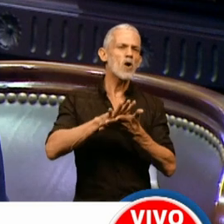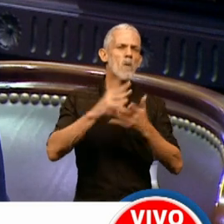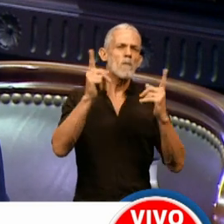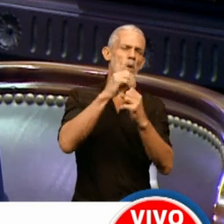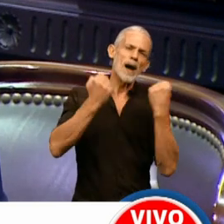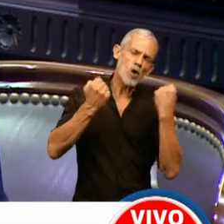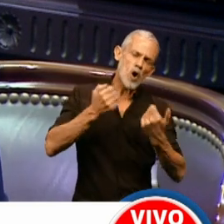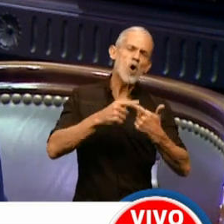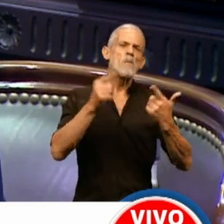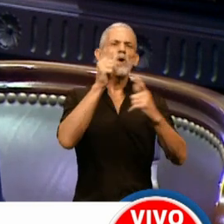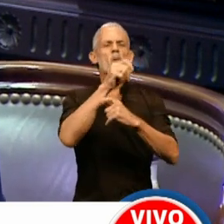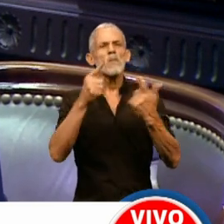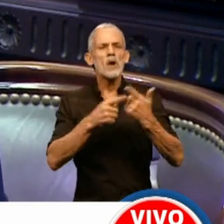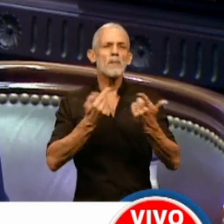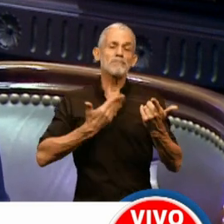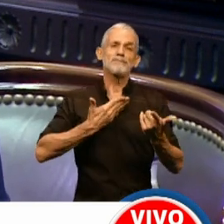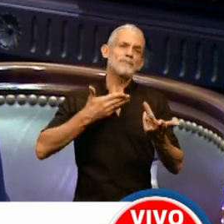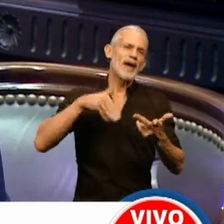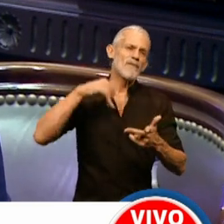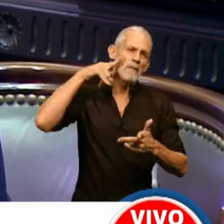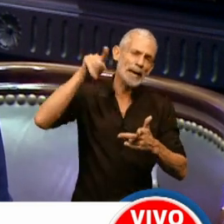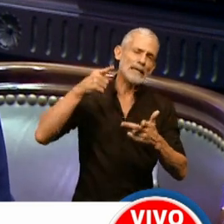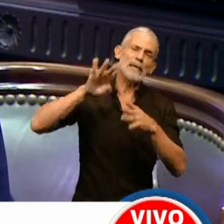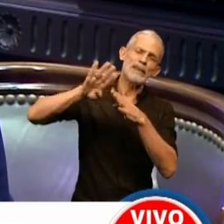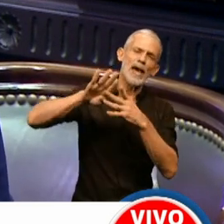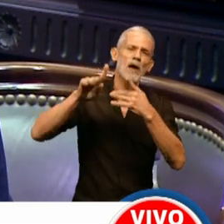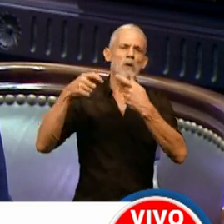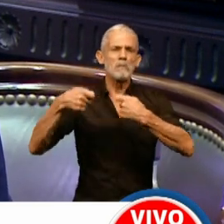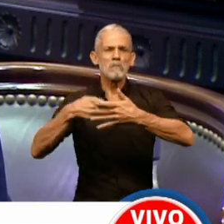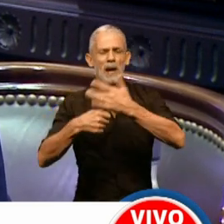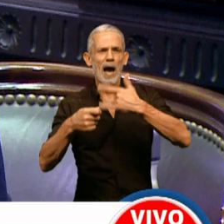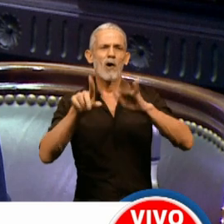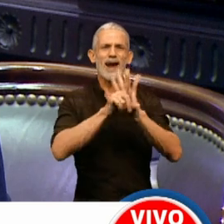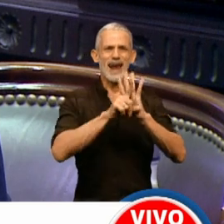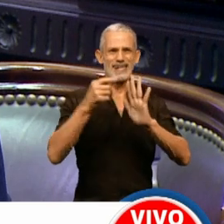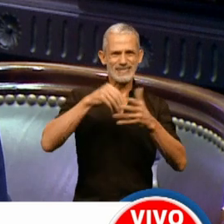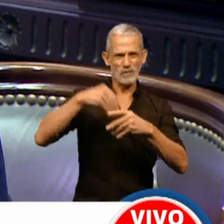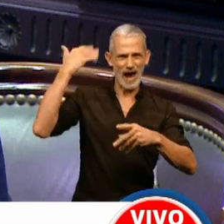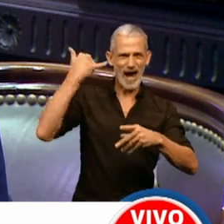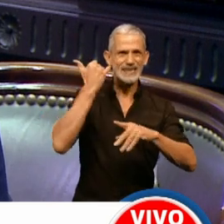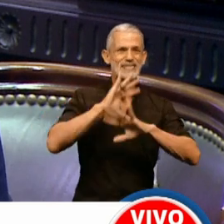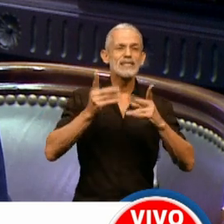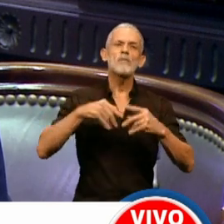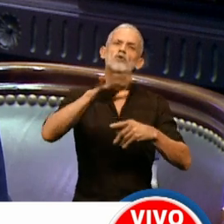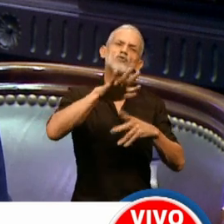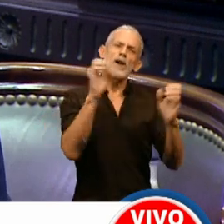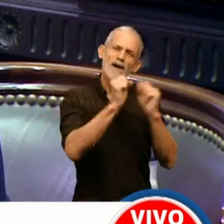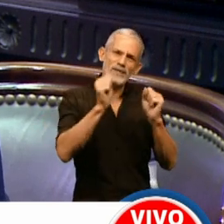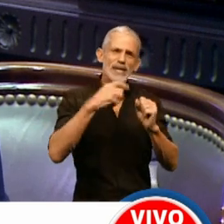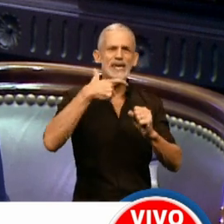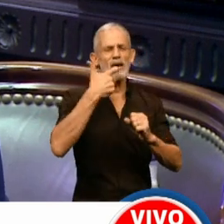económicos problemas con el fondo monetario las leyes que votamos anteriormente por la zona fría